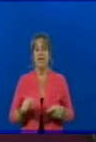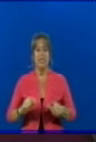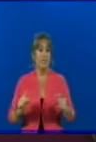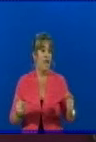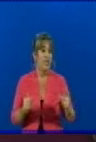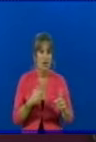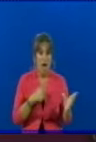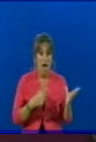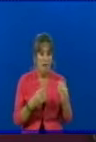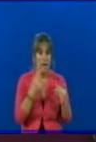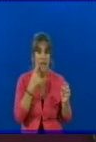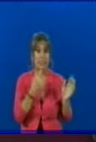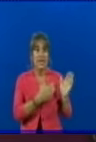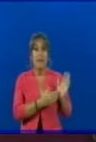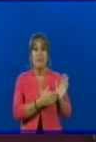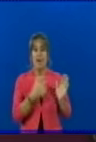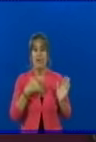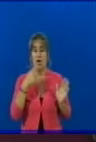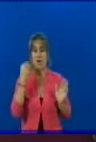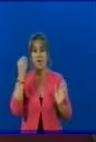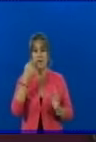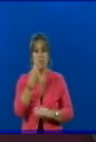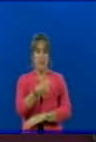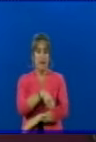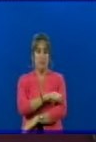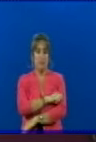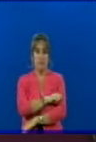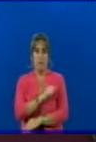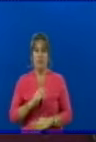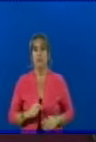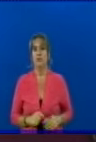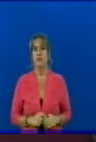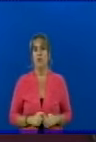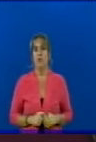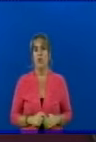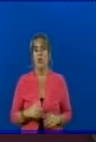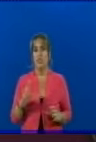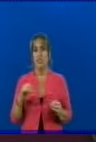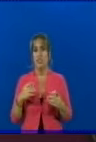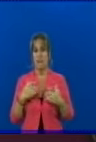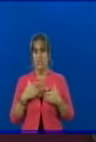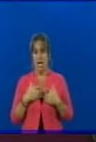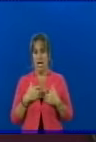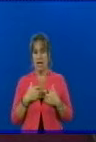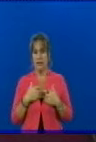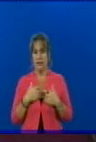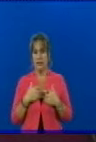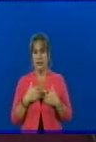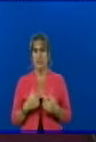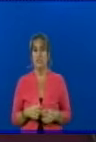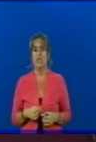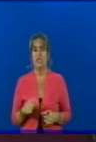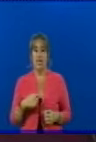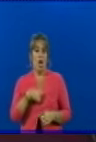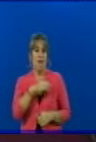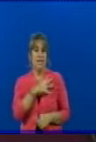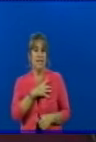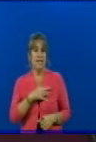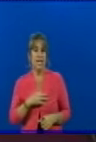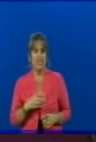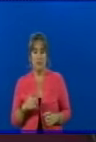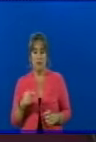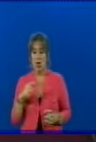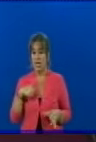temas que tienen que ver con la opinión del pueblo, los temas que tienen que ver directamente con la sensibilidad y